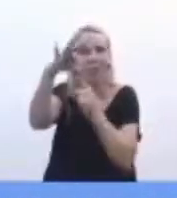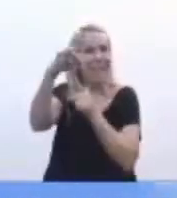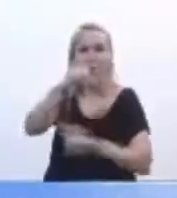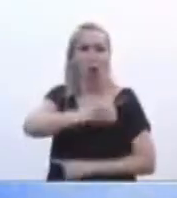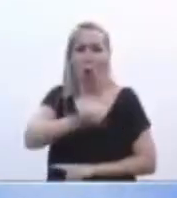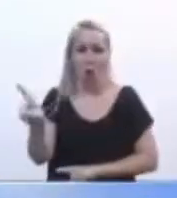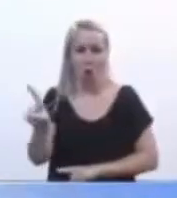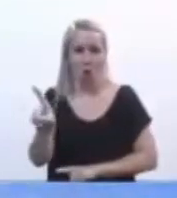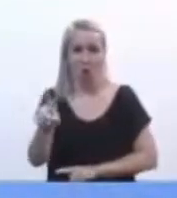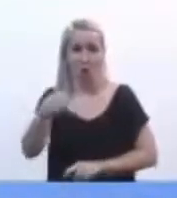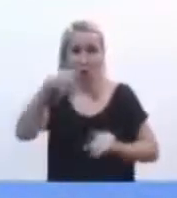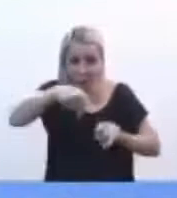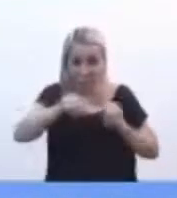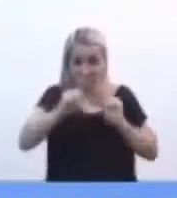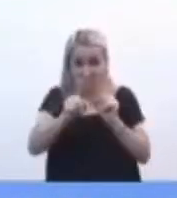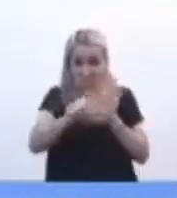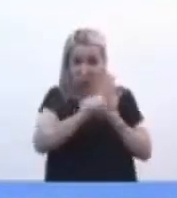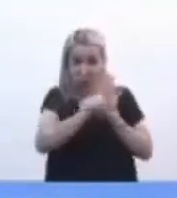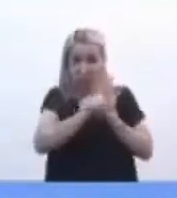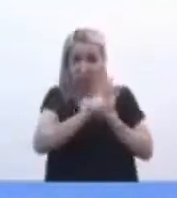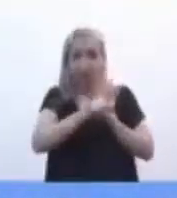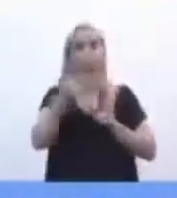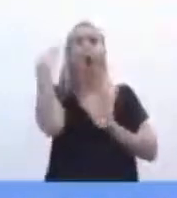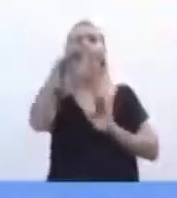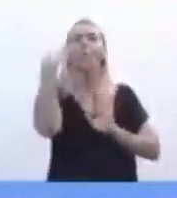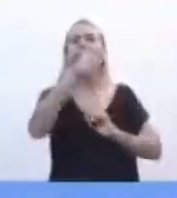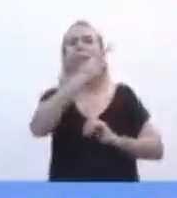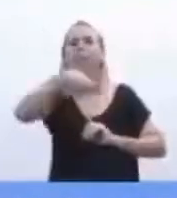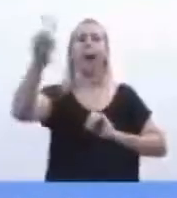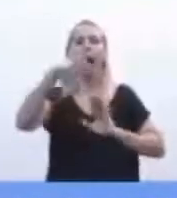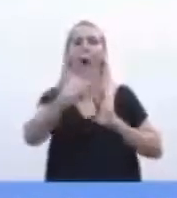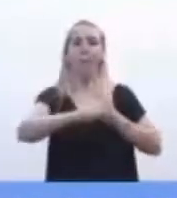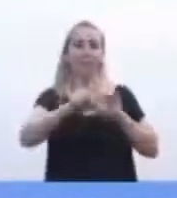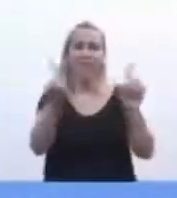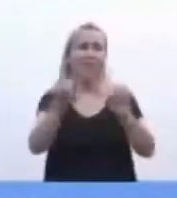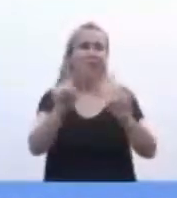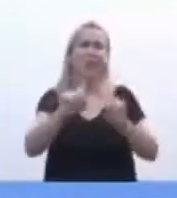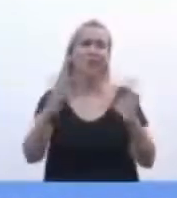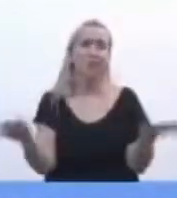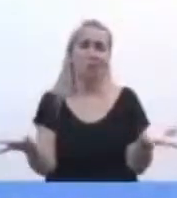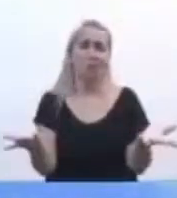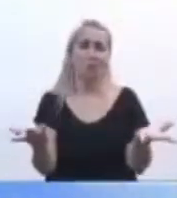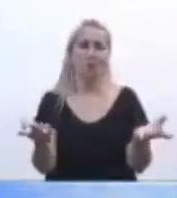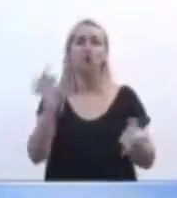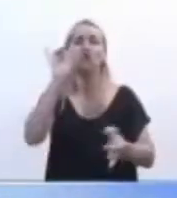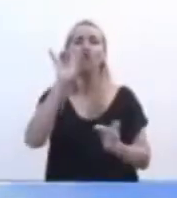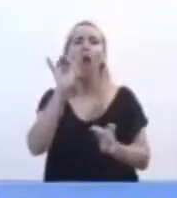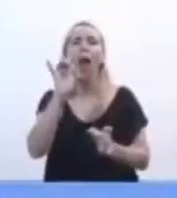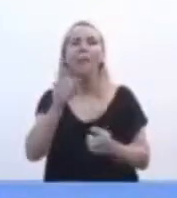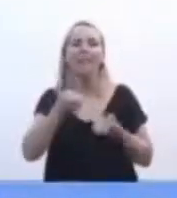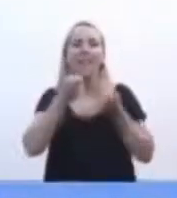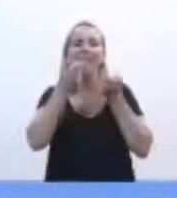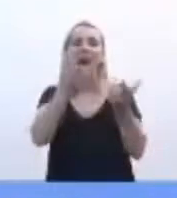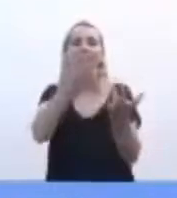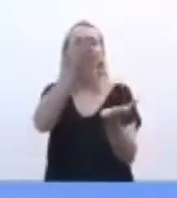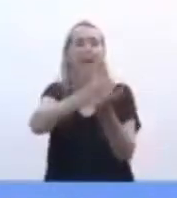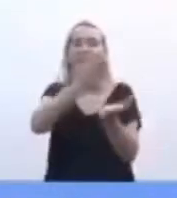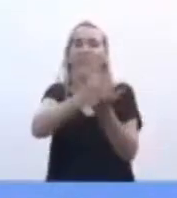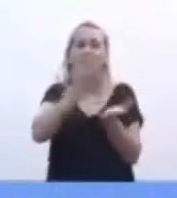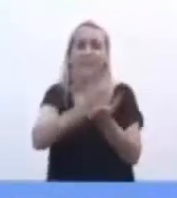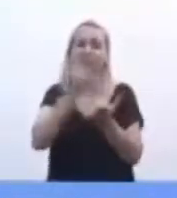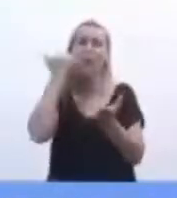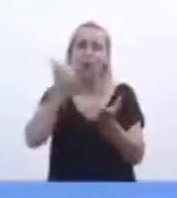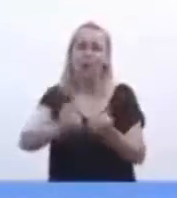esta ley no obliga a nadie a abortar lo único que hace es consagrar un derecho largamente